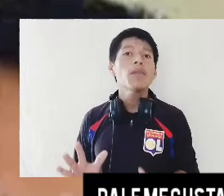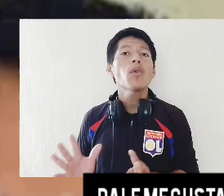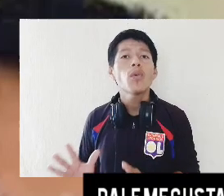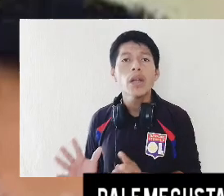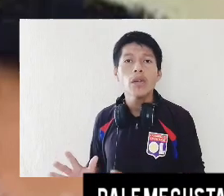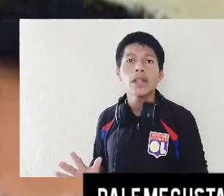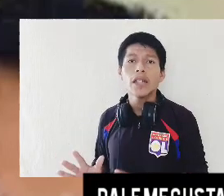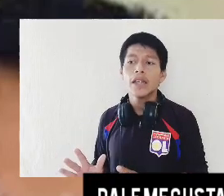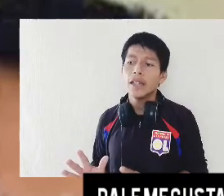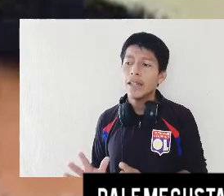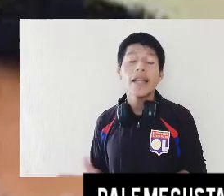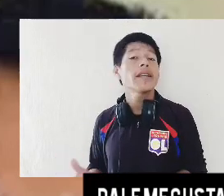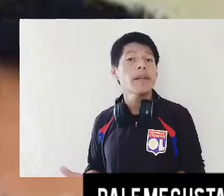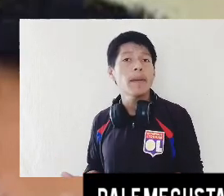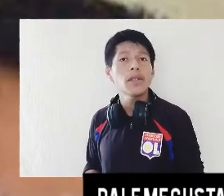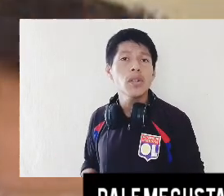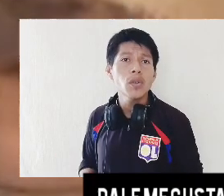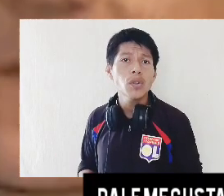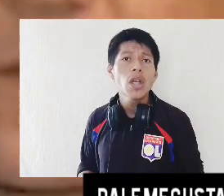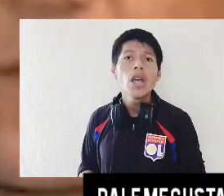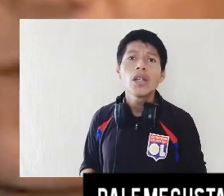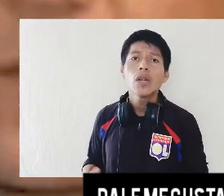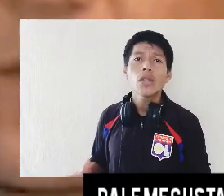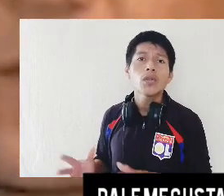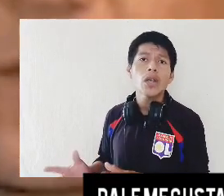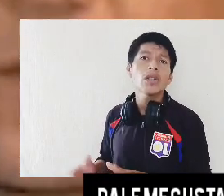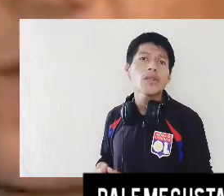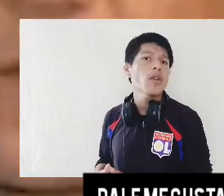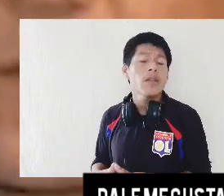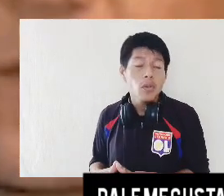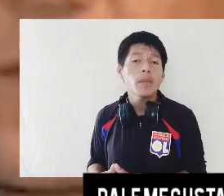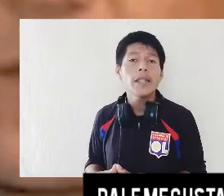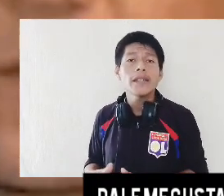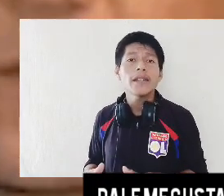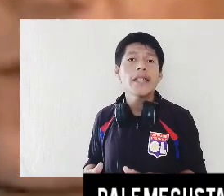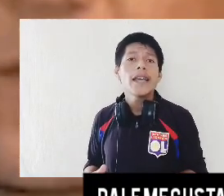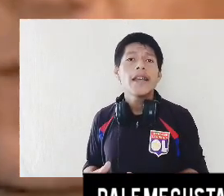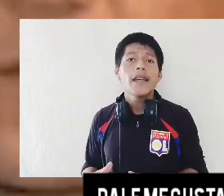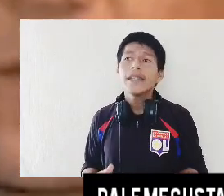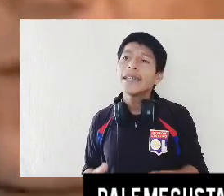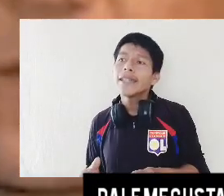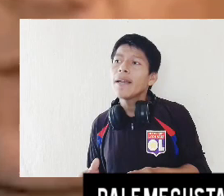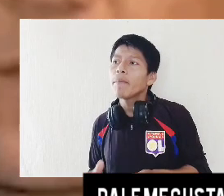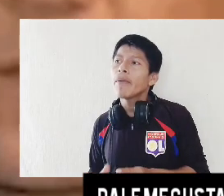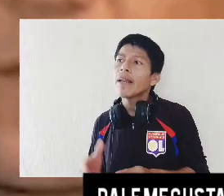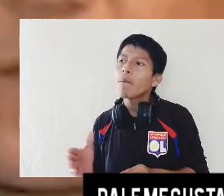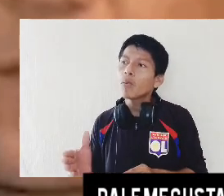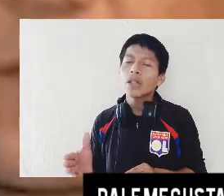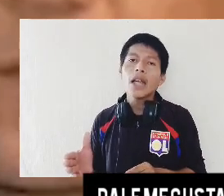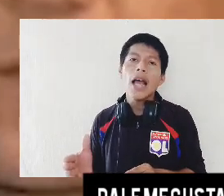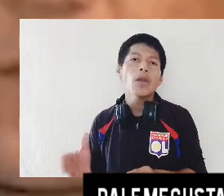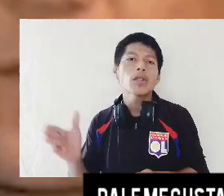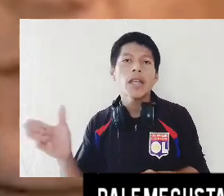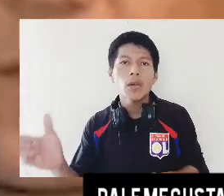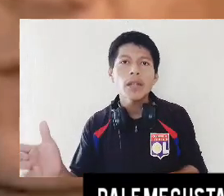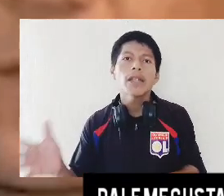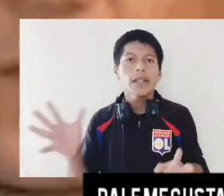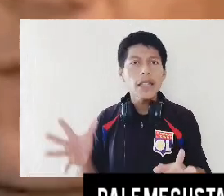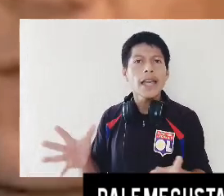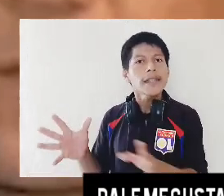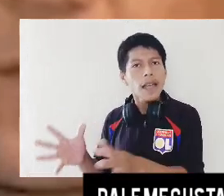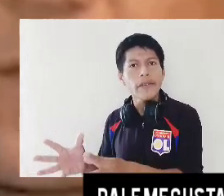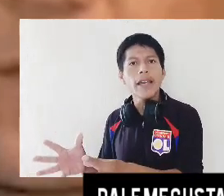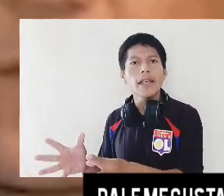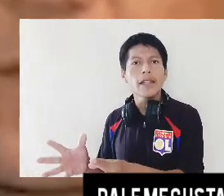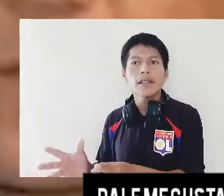estos involucrados de la desaparición de los estudiantes normalistas es que siempre van a apuntar a los delincuentes.